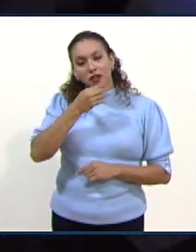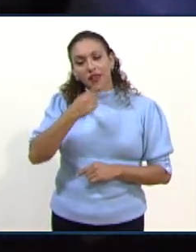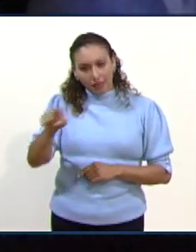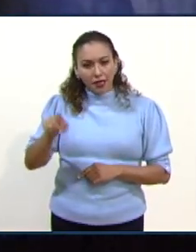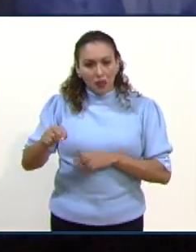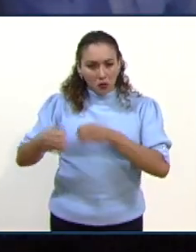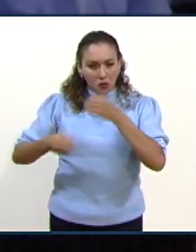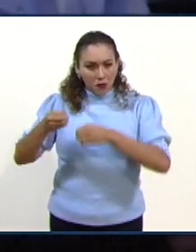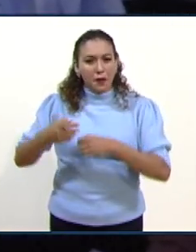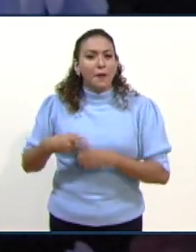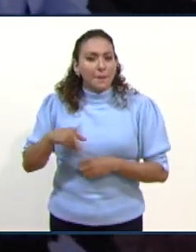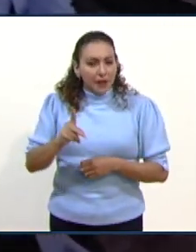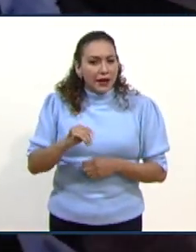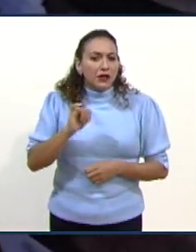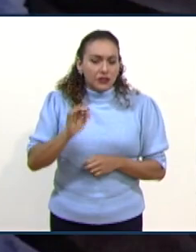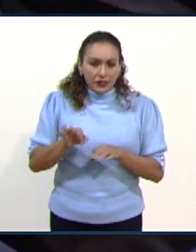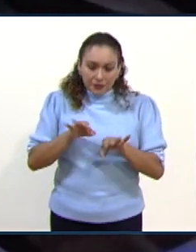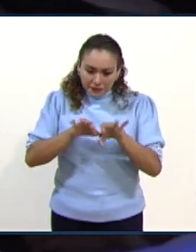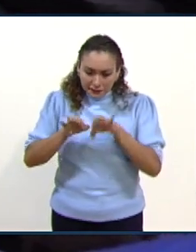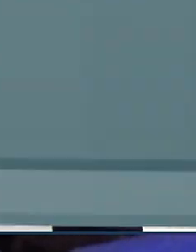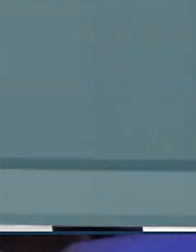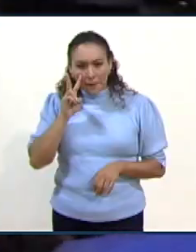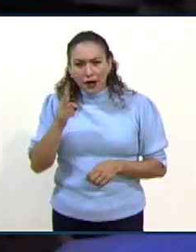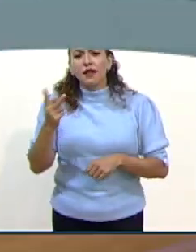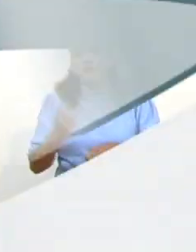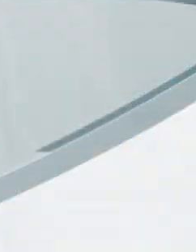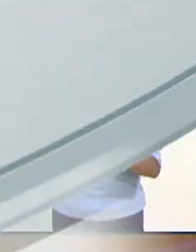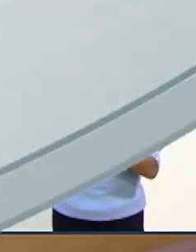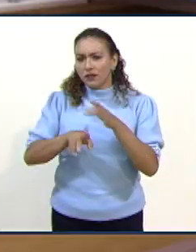la conciliación prejudicial.